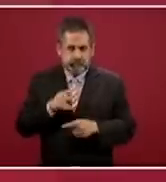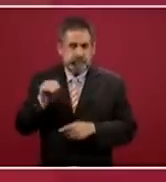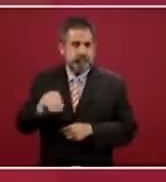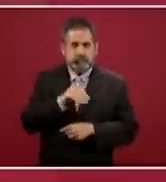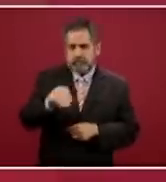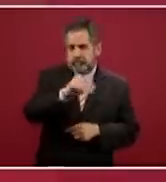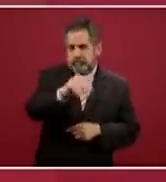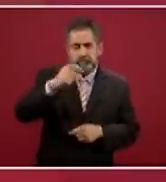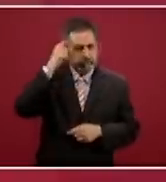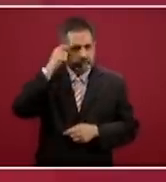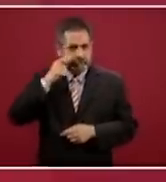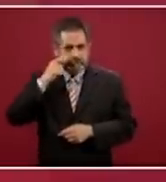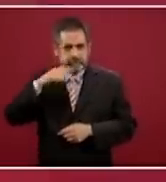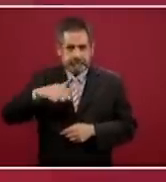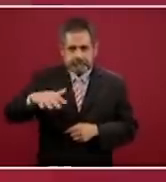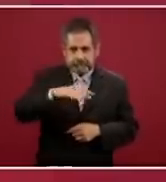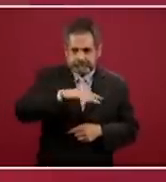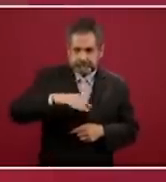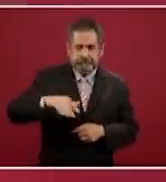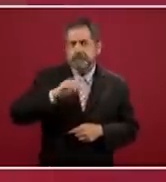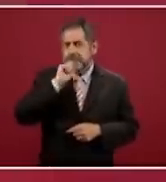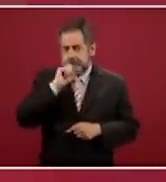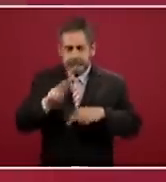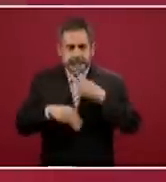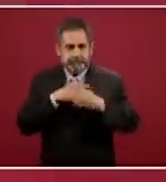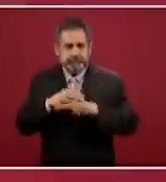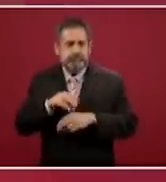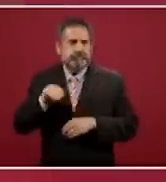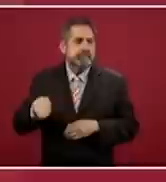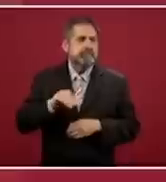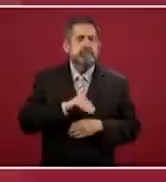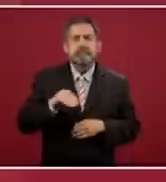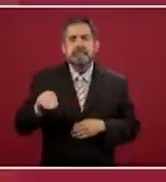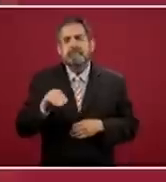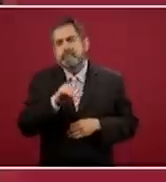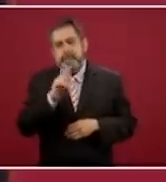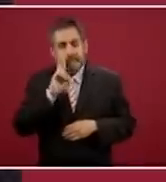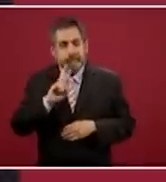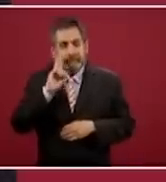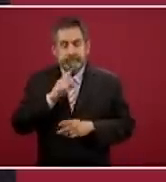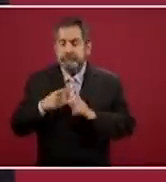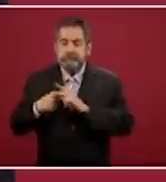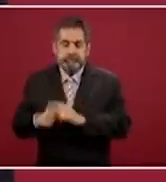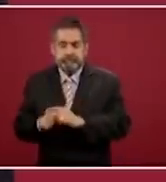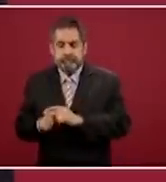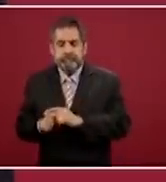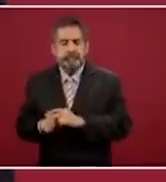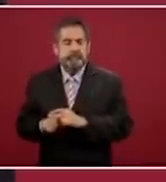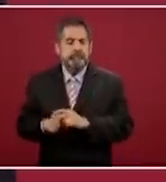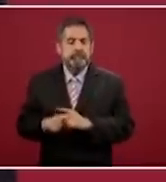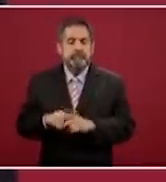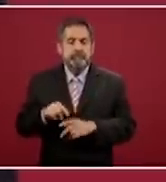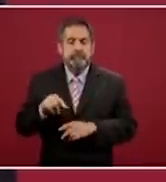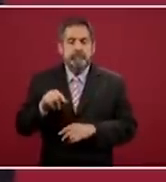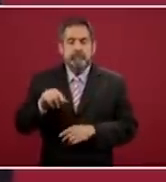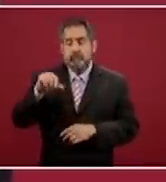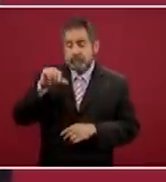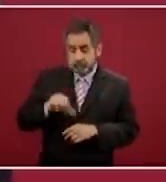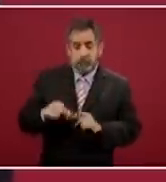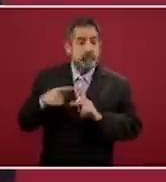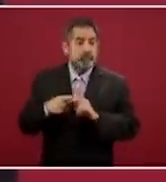Guerrero. Esa es la gira que voy a comenzar el día de